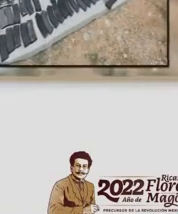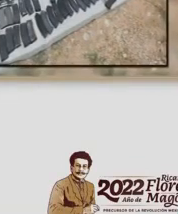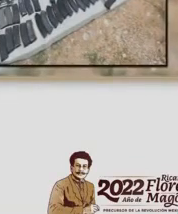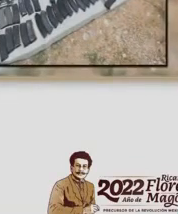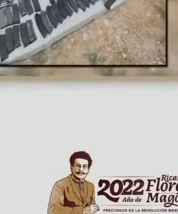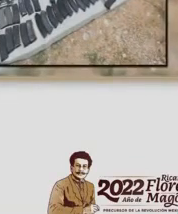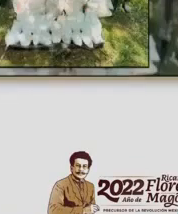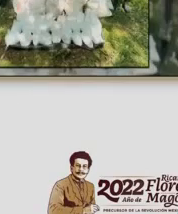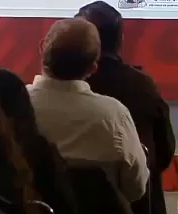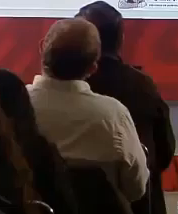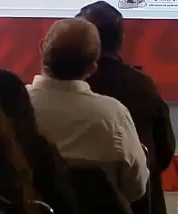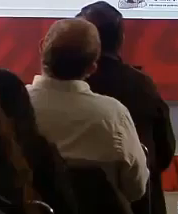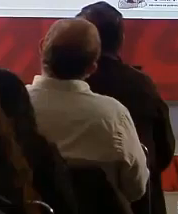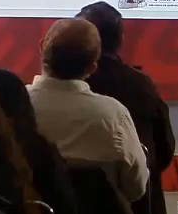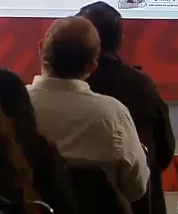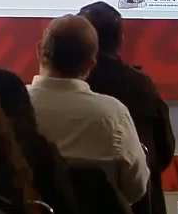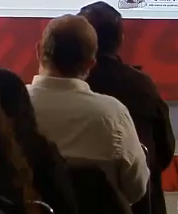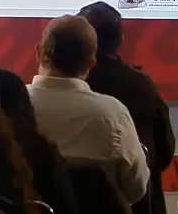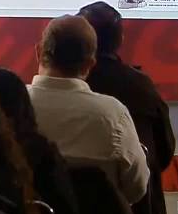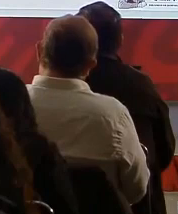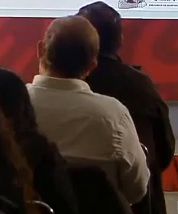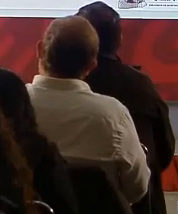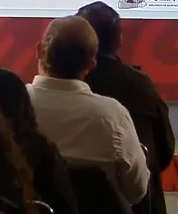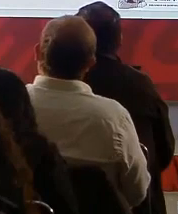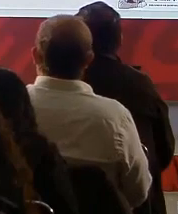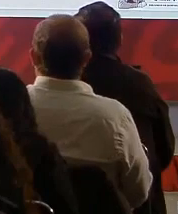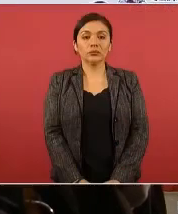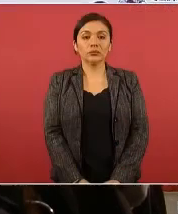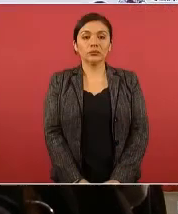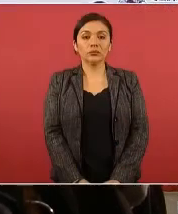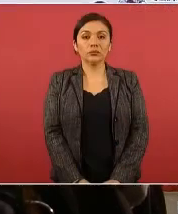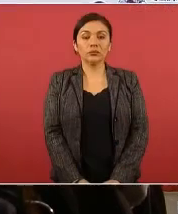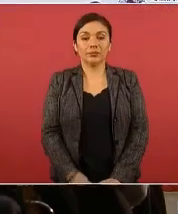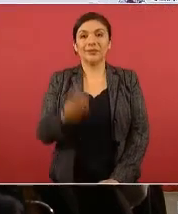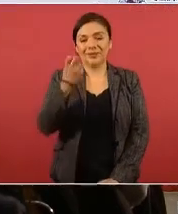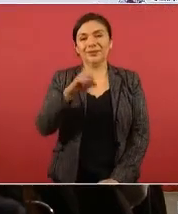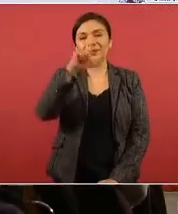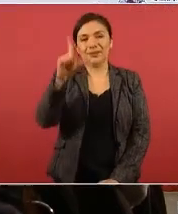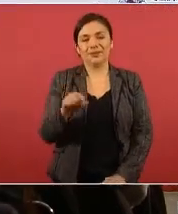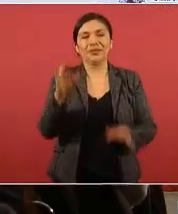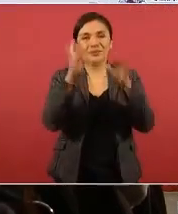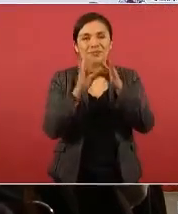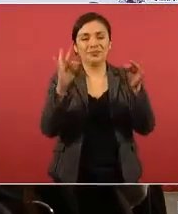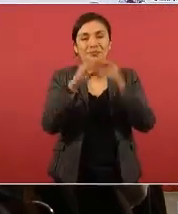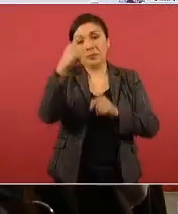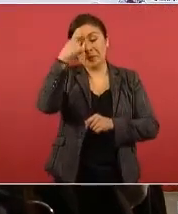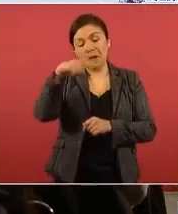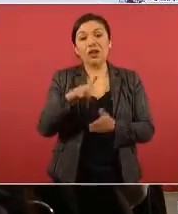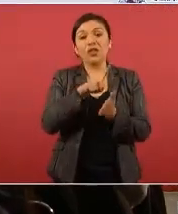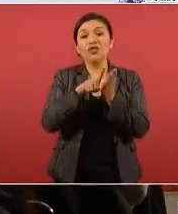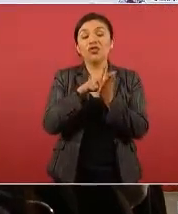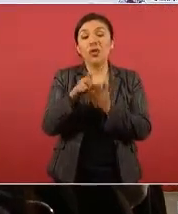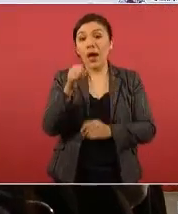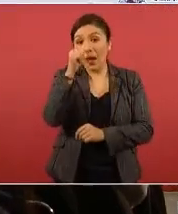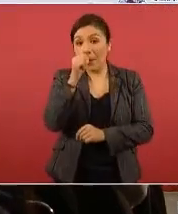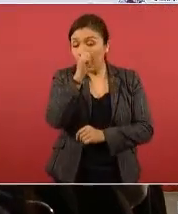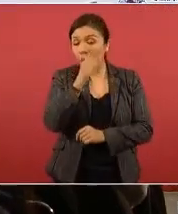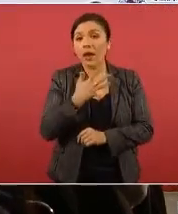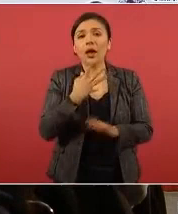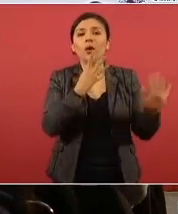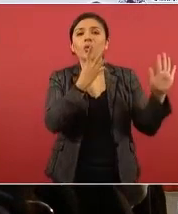metanfetaminas que desde que fueron localizadas y destruidas en cocaína 450 y